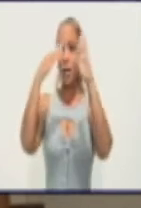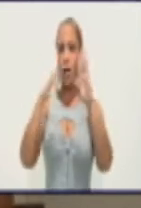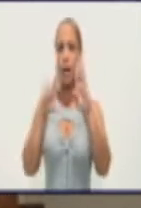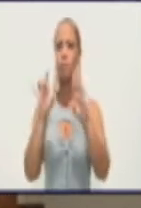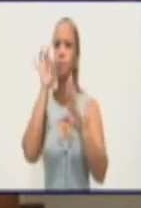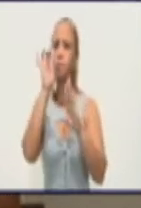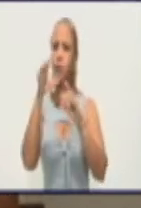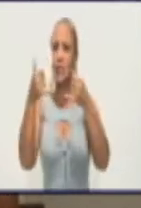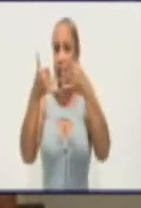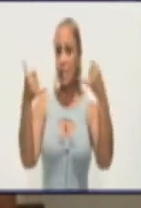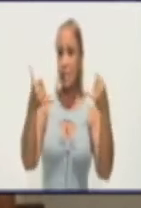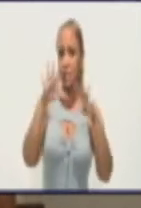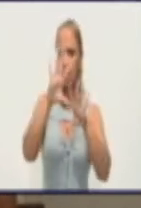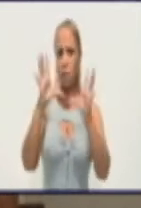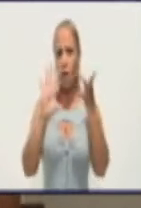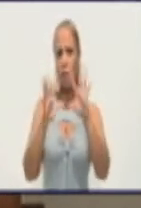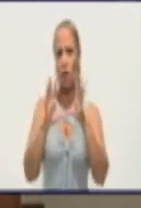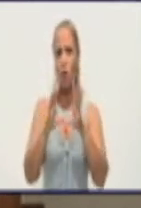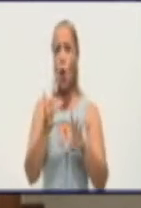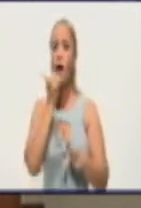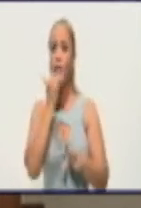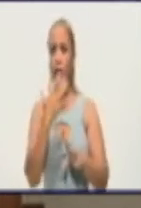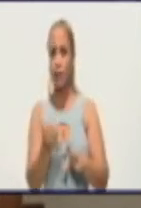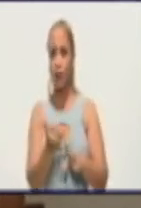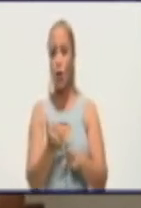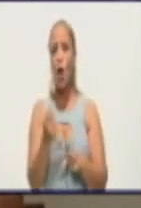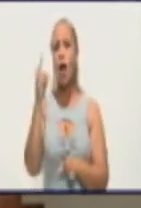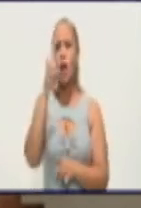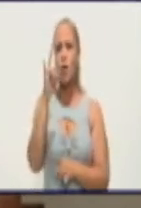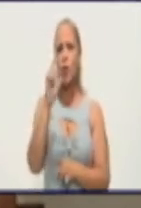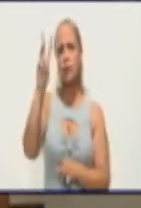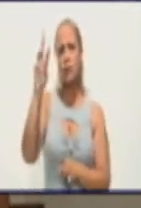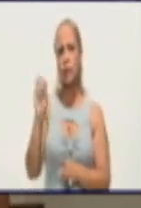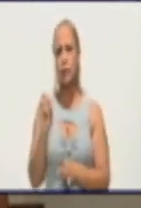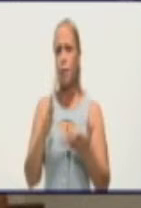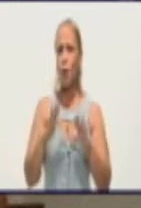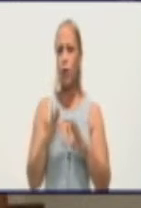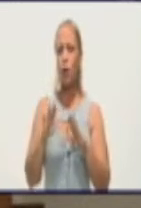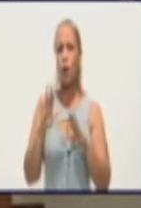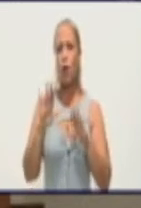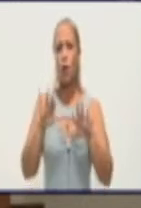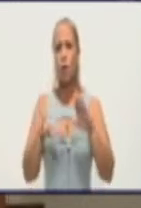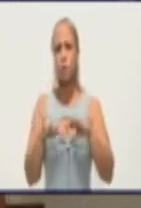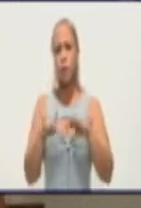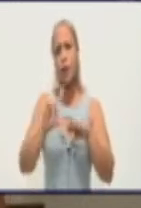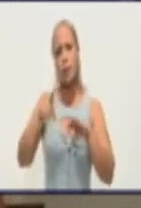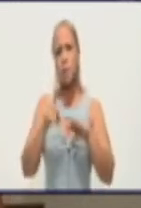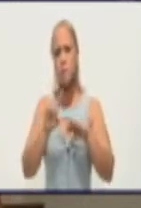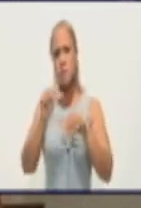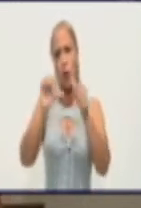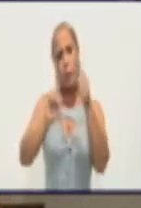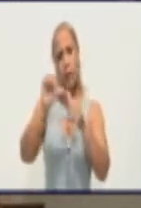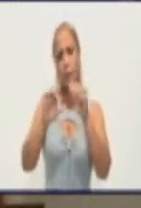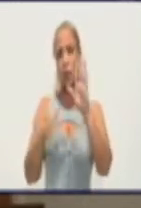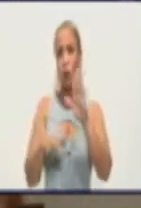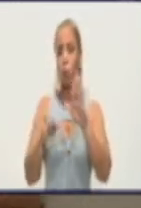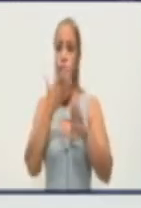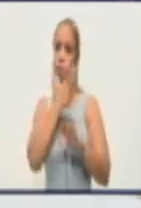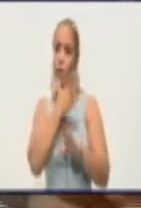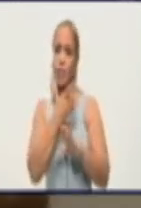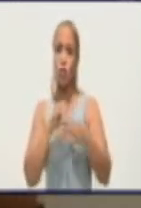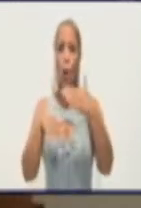nueve de la mañana había 20 y a las nueve y treinta había treinta metros se ha ido creciendo que hay un comportamiento similar al día de ayer